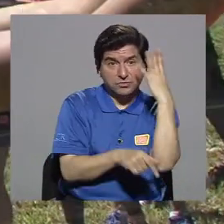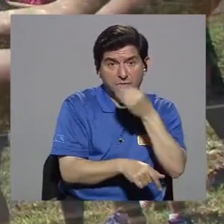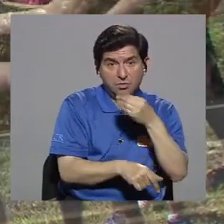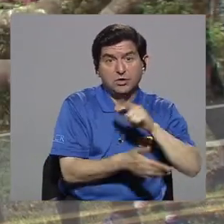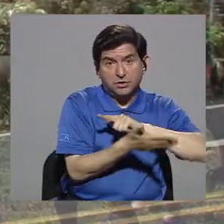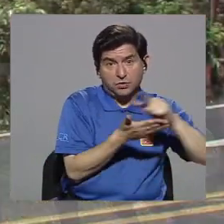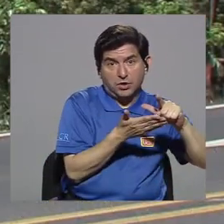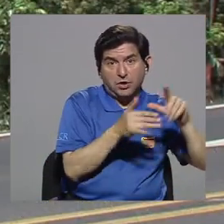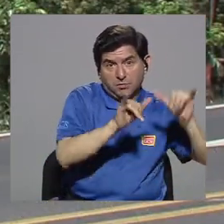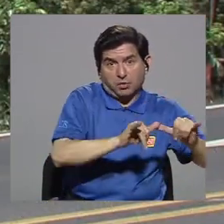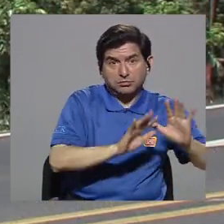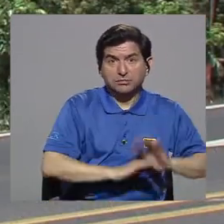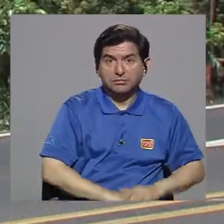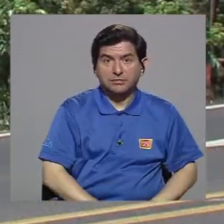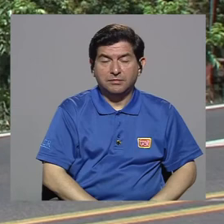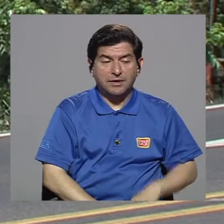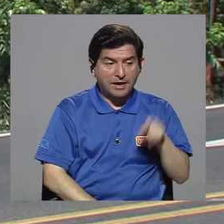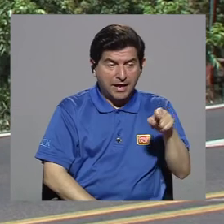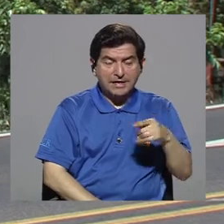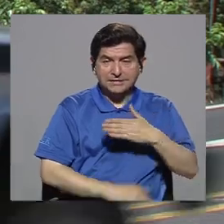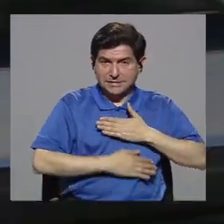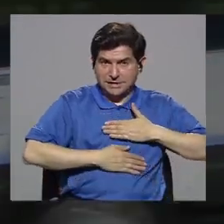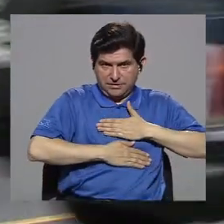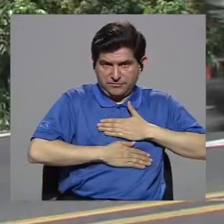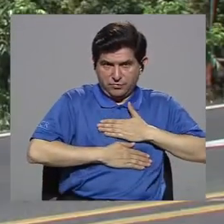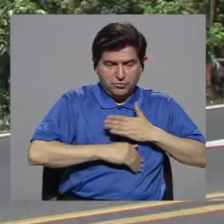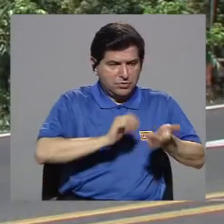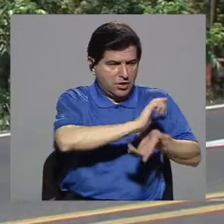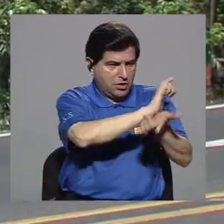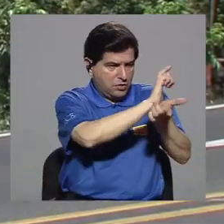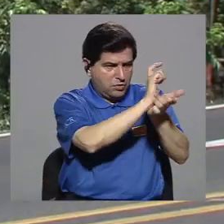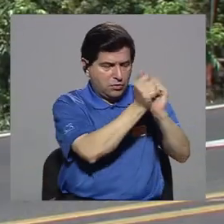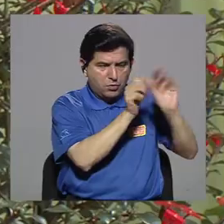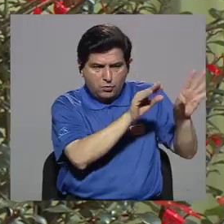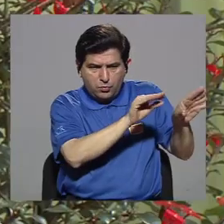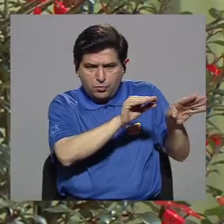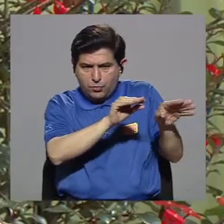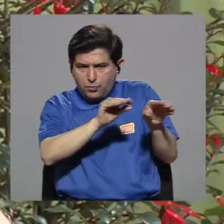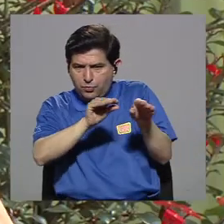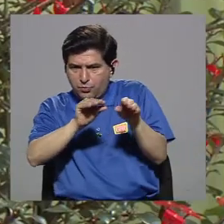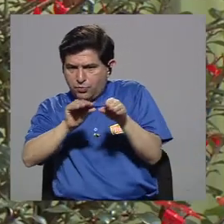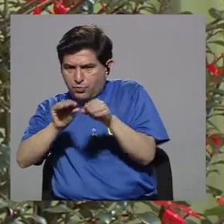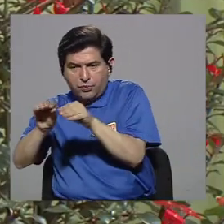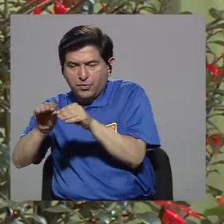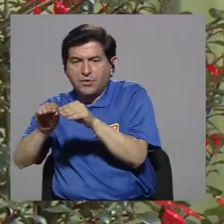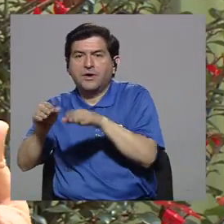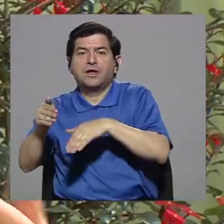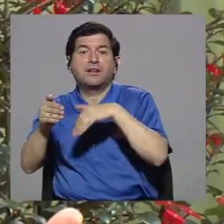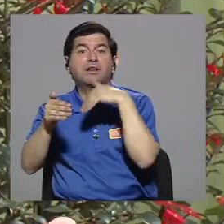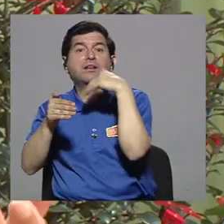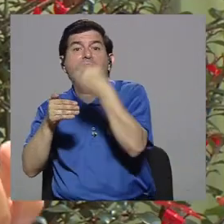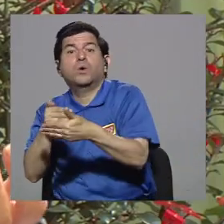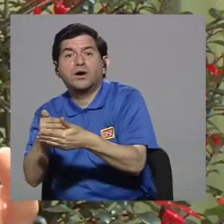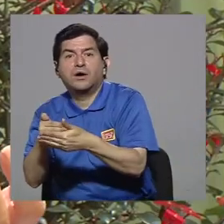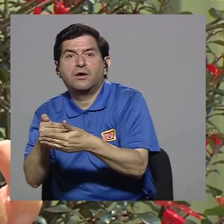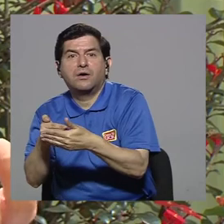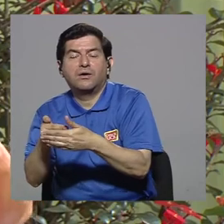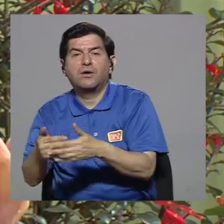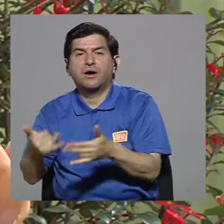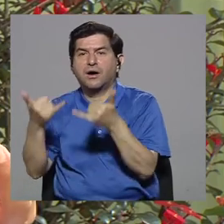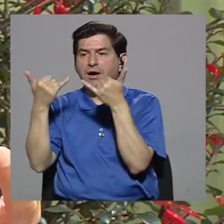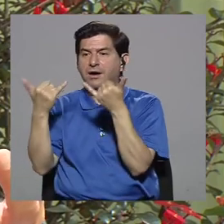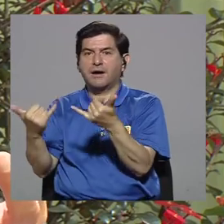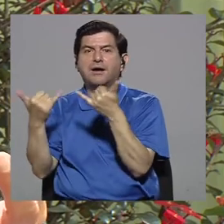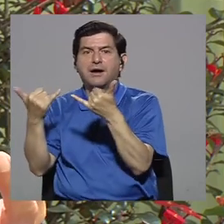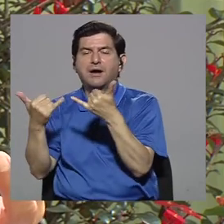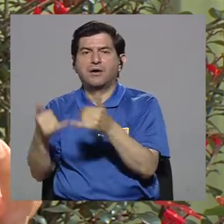gozo se transmite y luego se hace más creciente, y ya como que